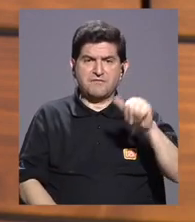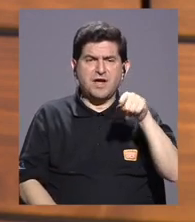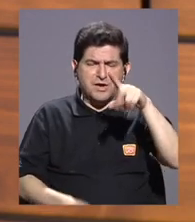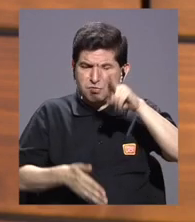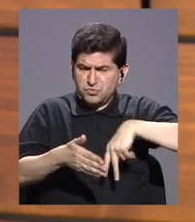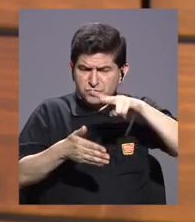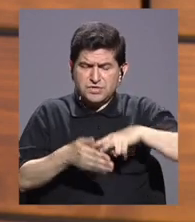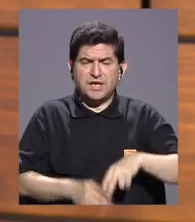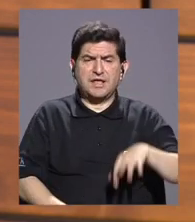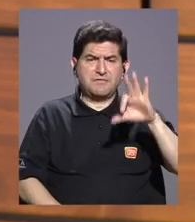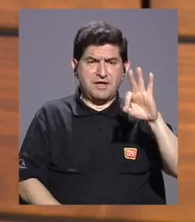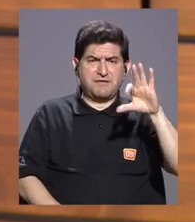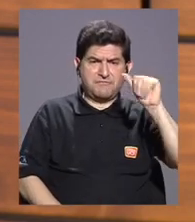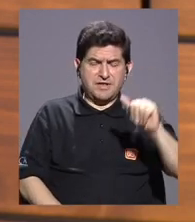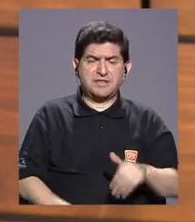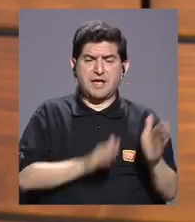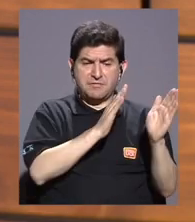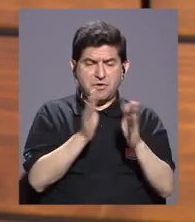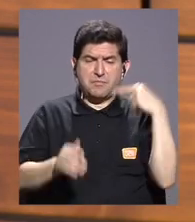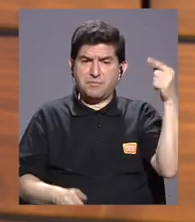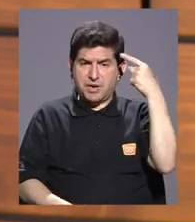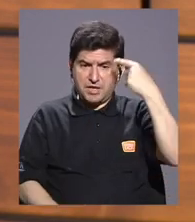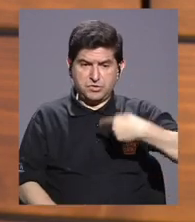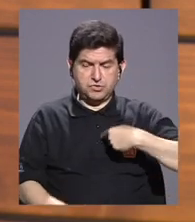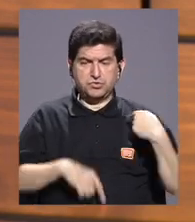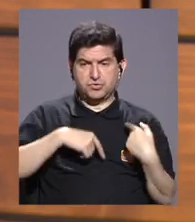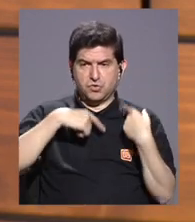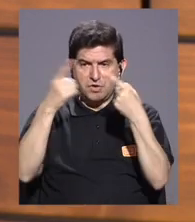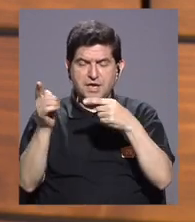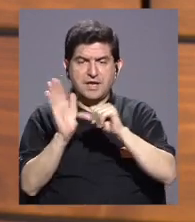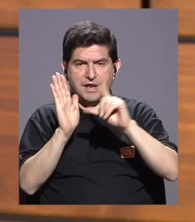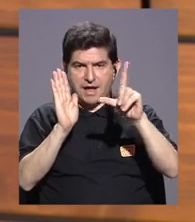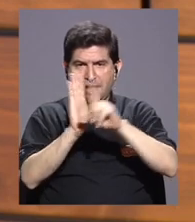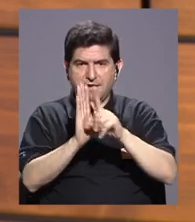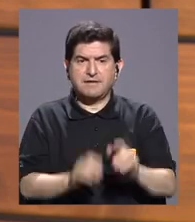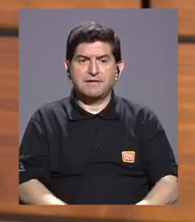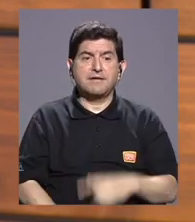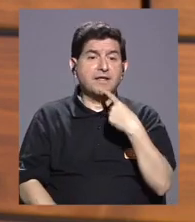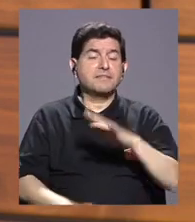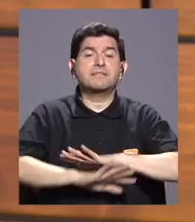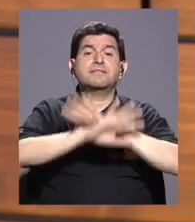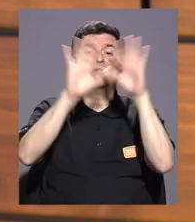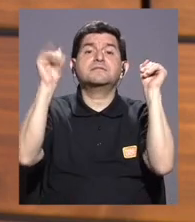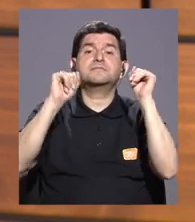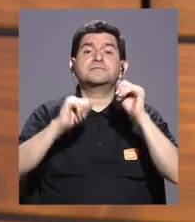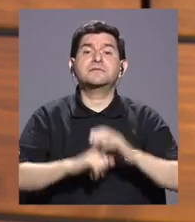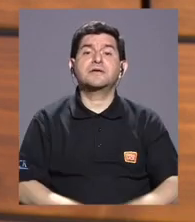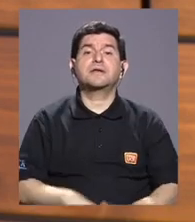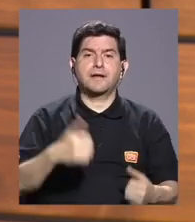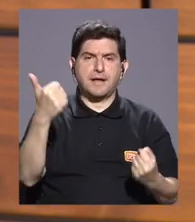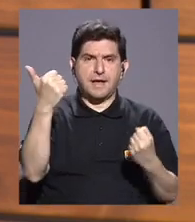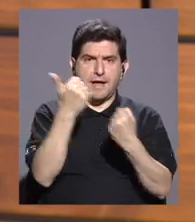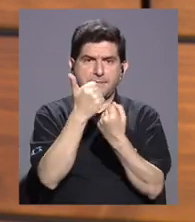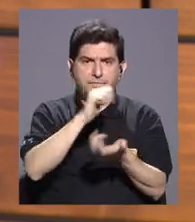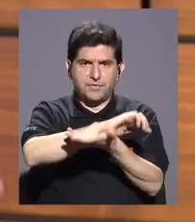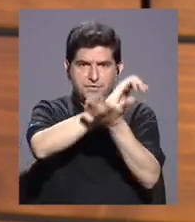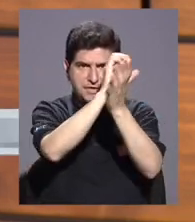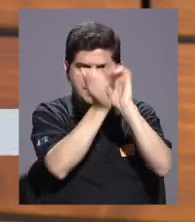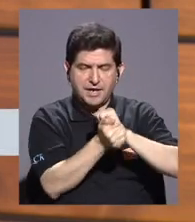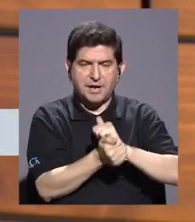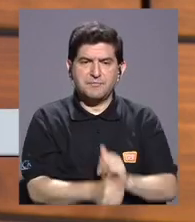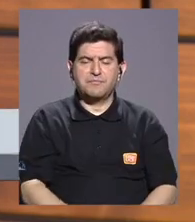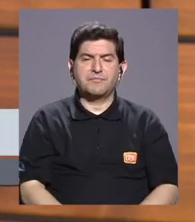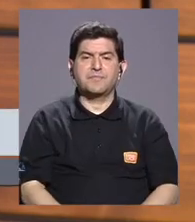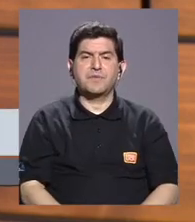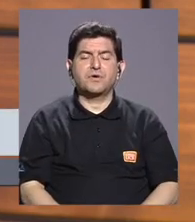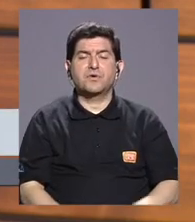ustedes leen el plan de gobierno del Frente Amplio, que es lo que me llevó a mí a la Asamblea Legislativa, decimos claramente que apoyamos la transformación